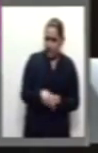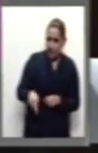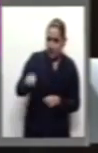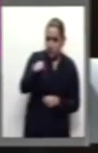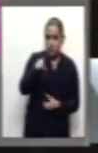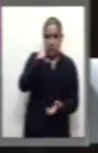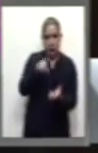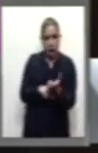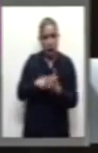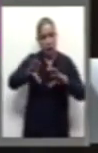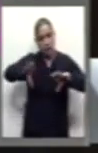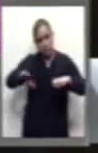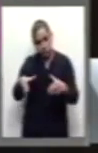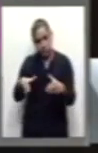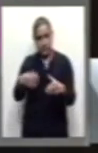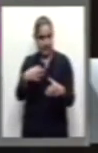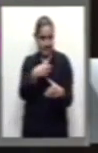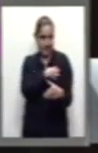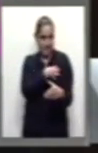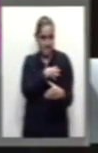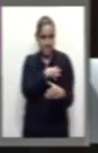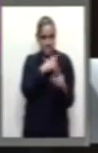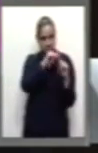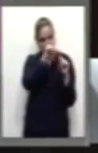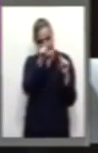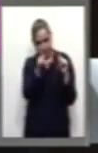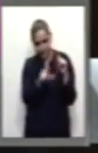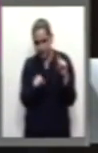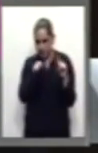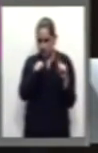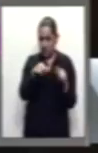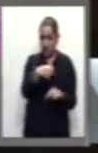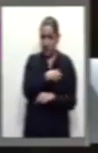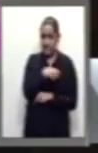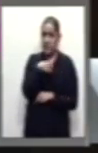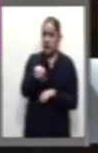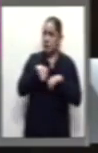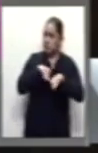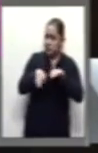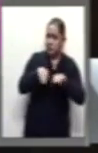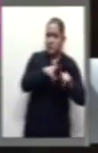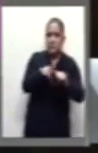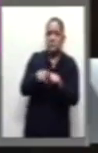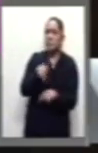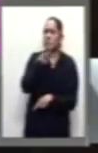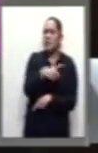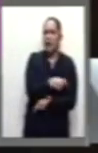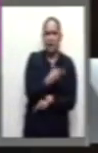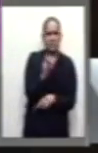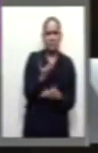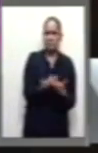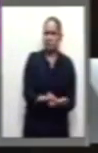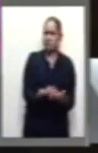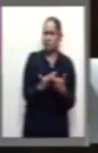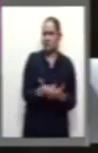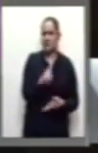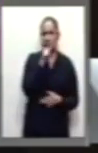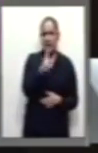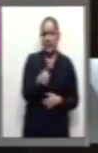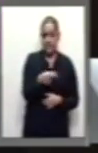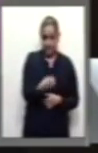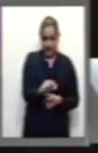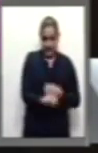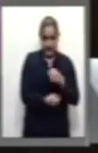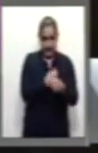cabo la capital de la República, especialmente cuando tomamos en cuenta que este año hubo